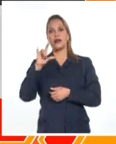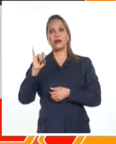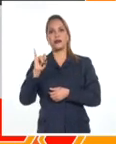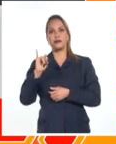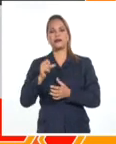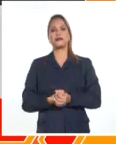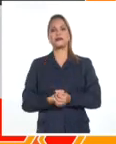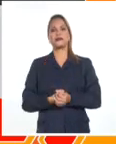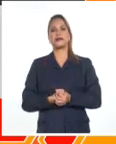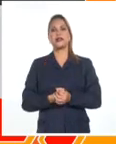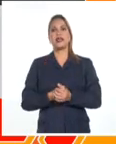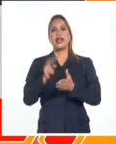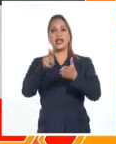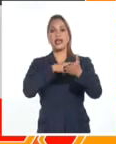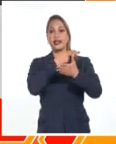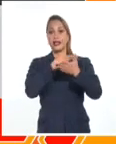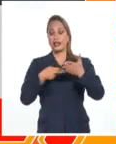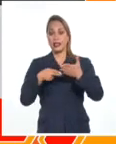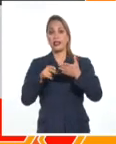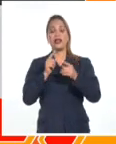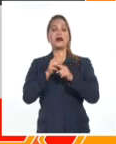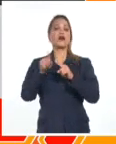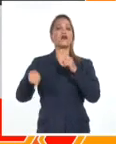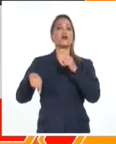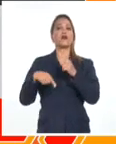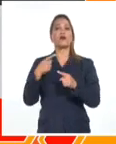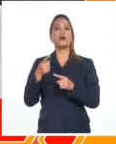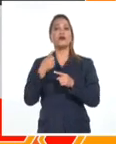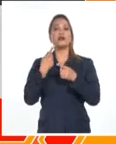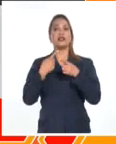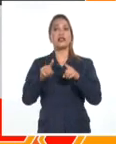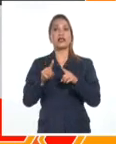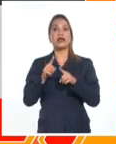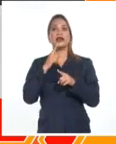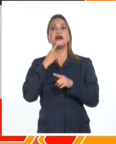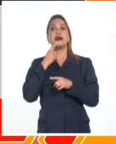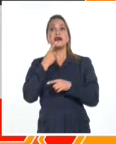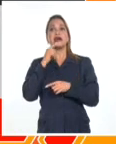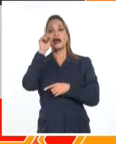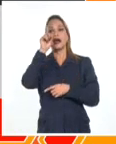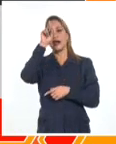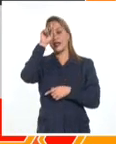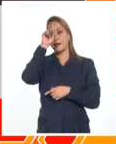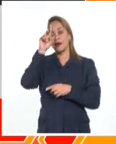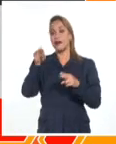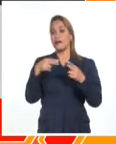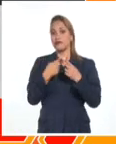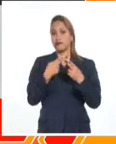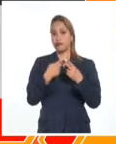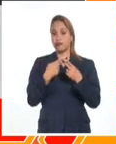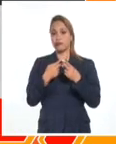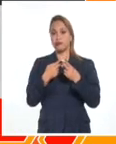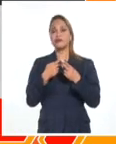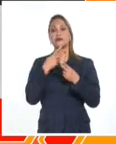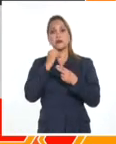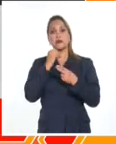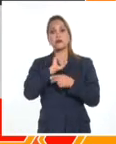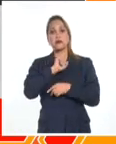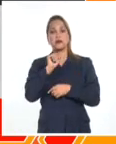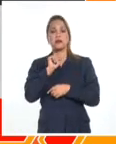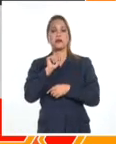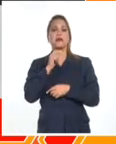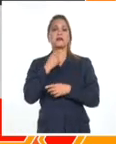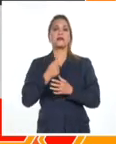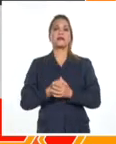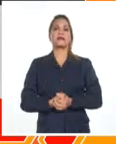En Inglaterra, el Chelsea se le aleja la posibilidad de proclamarse y tiene el encuentro de Champions contra el Real Madrid cuesta